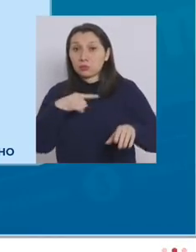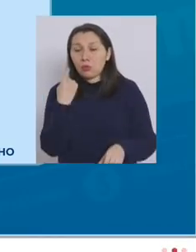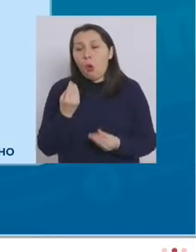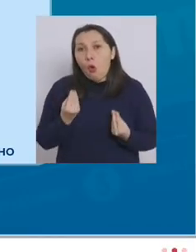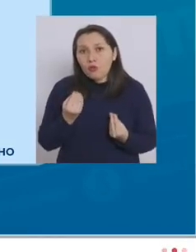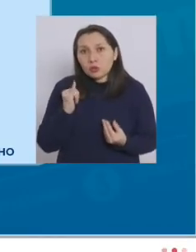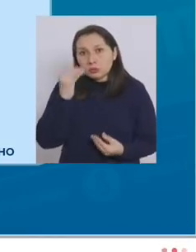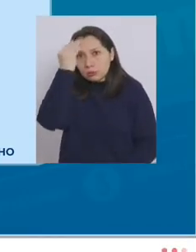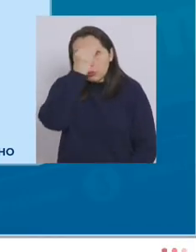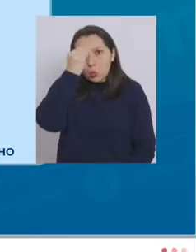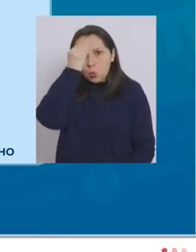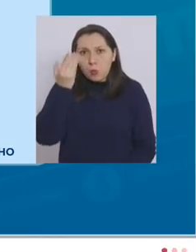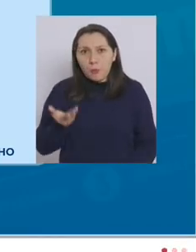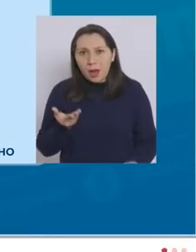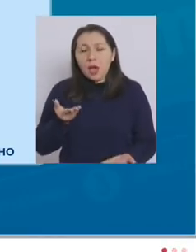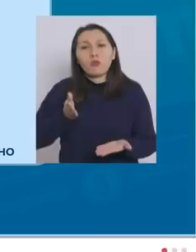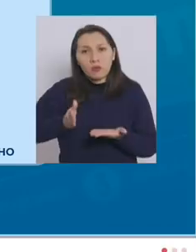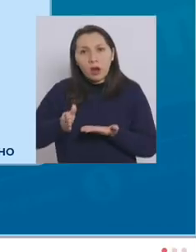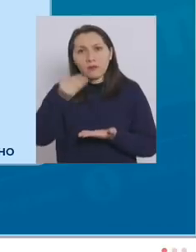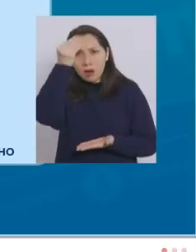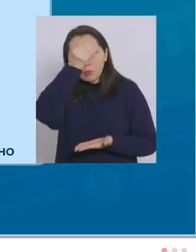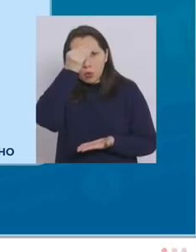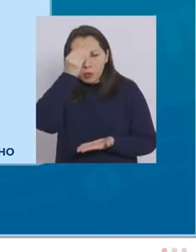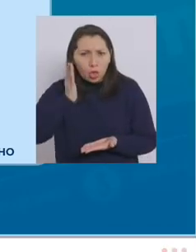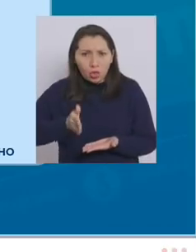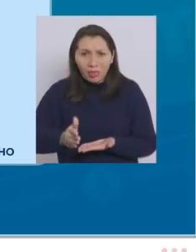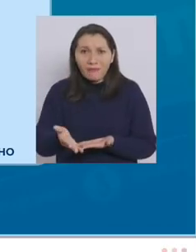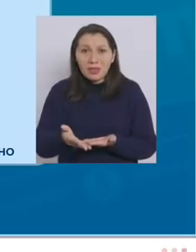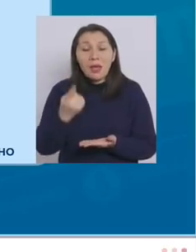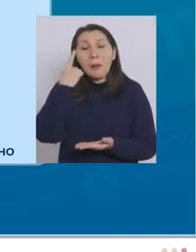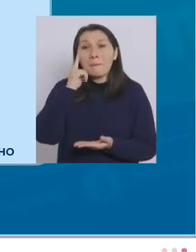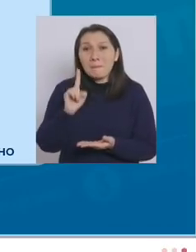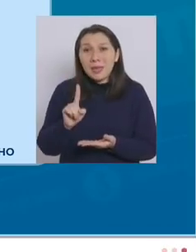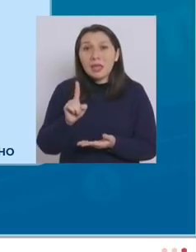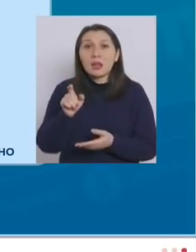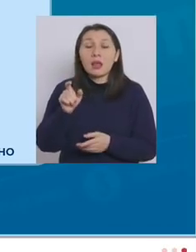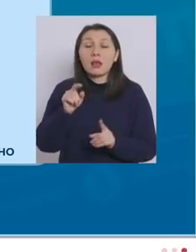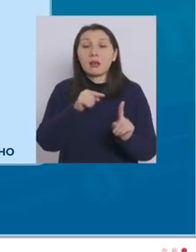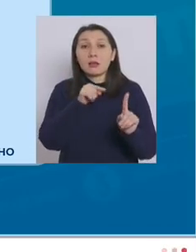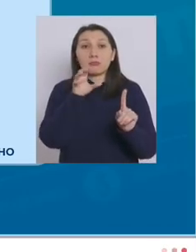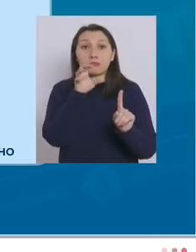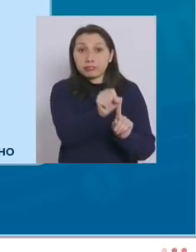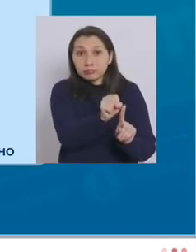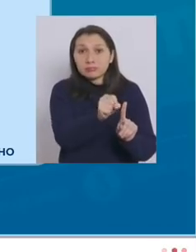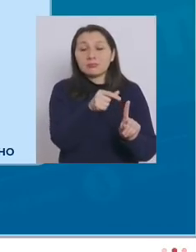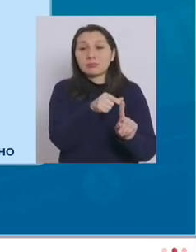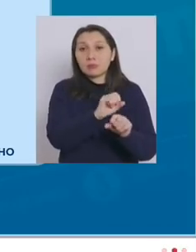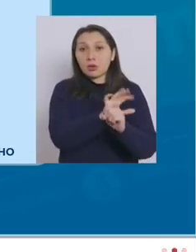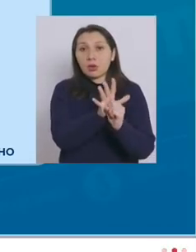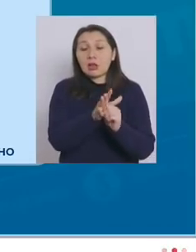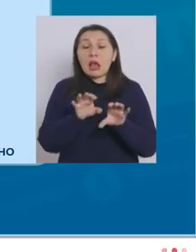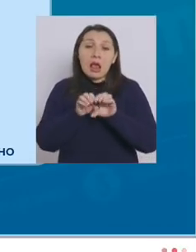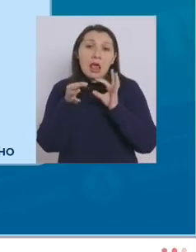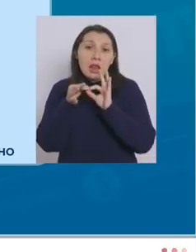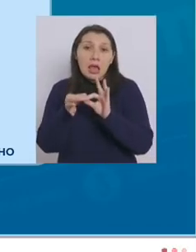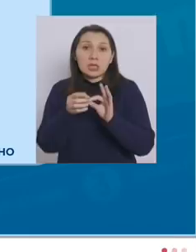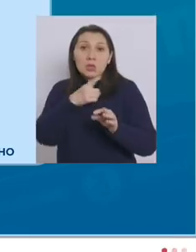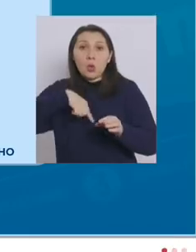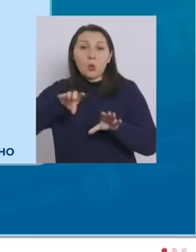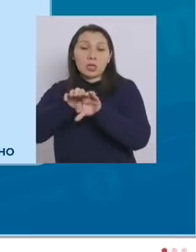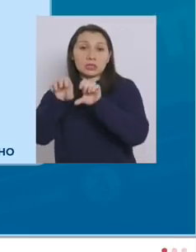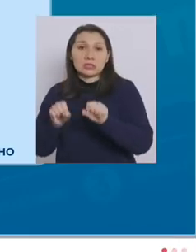preocupados. Y vamos a seguir preocupados. Pero esta paciente fue detectada gracias a nuestro sistema de